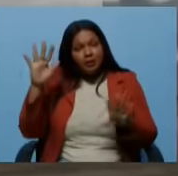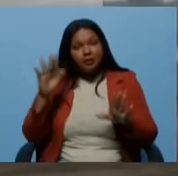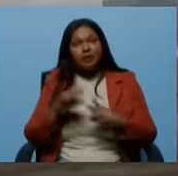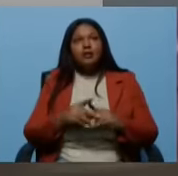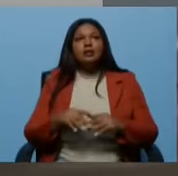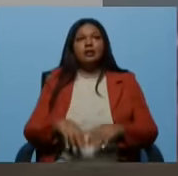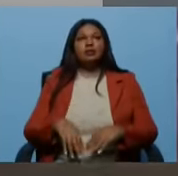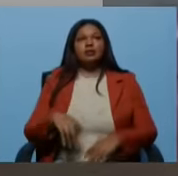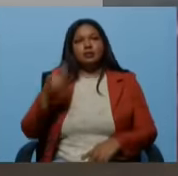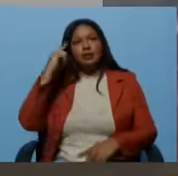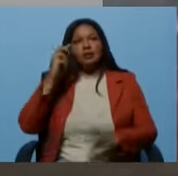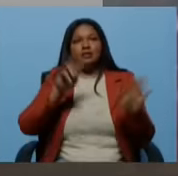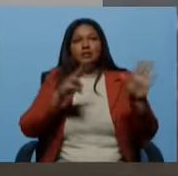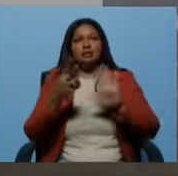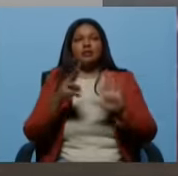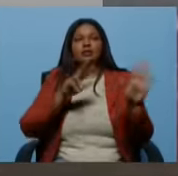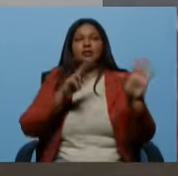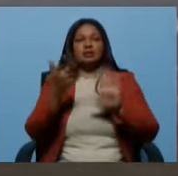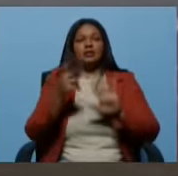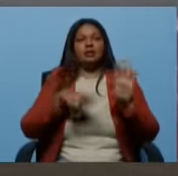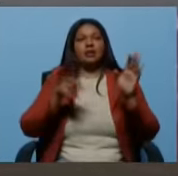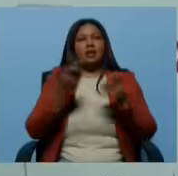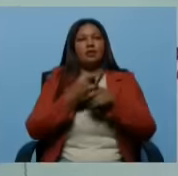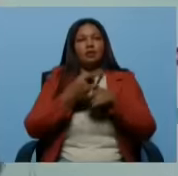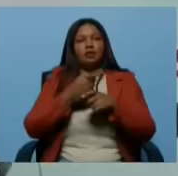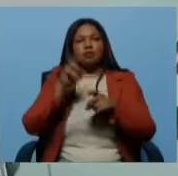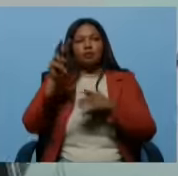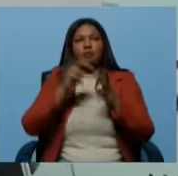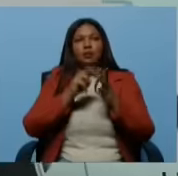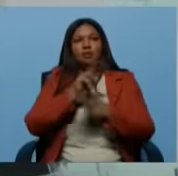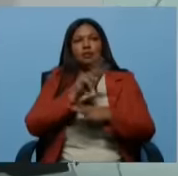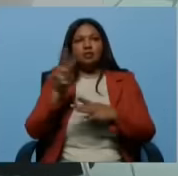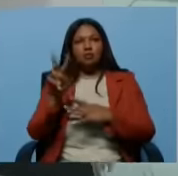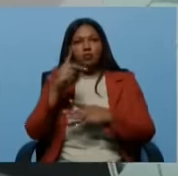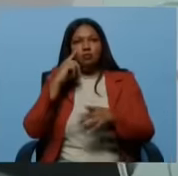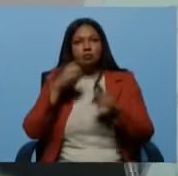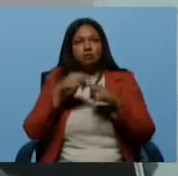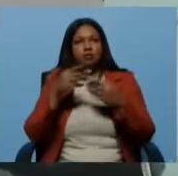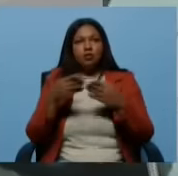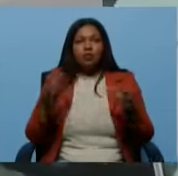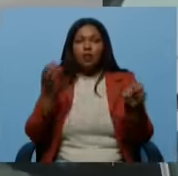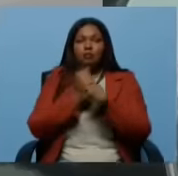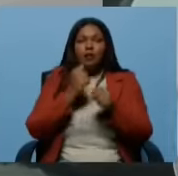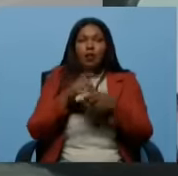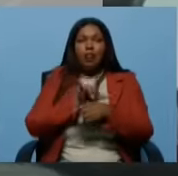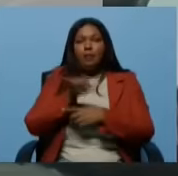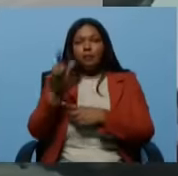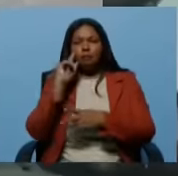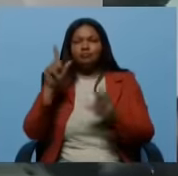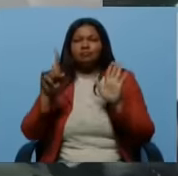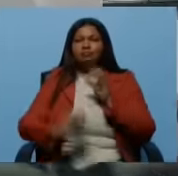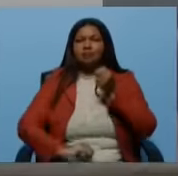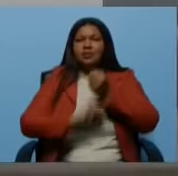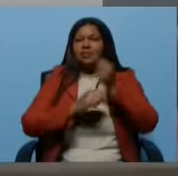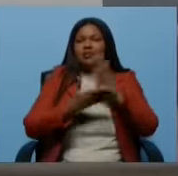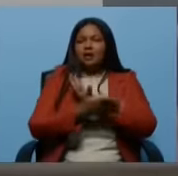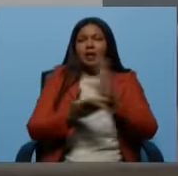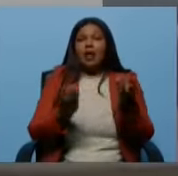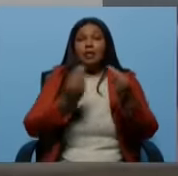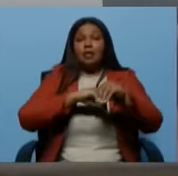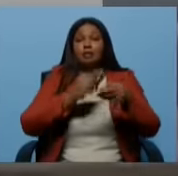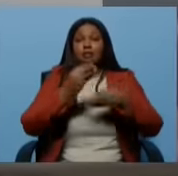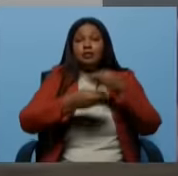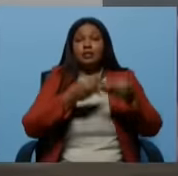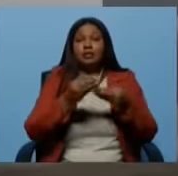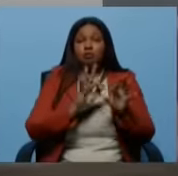16 y 17 de agosto de 2022, la defensa de Entrasur apeló la decisión de incautar el avión basada en el argumento de que el tratado en el que se